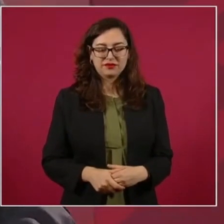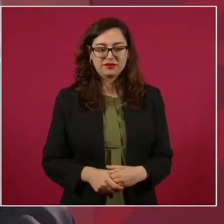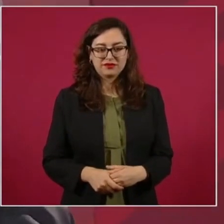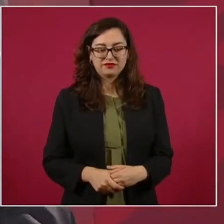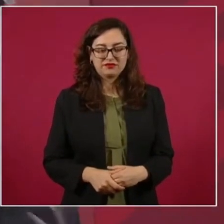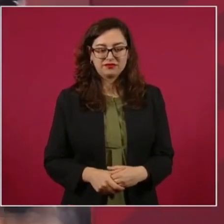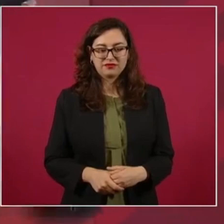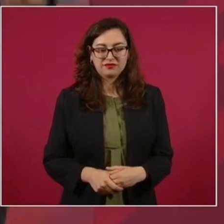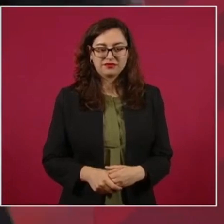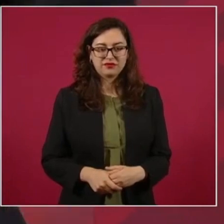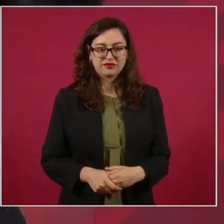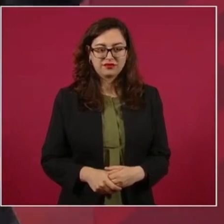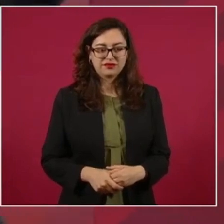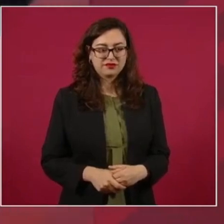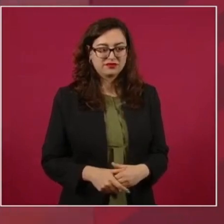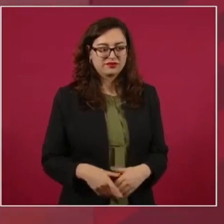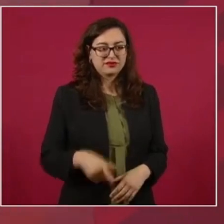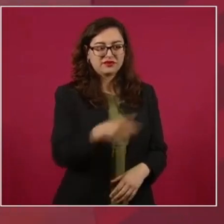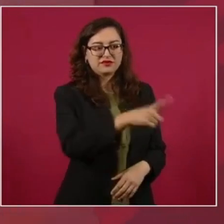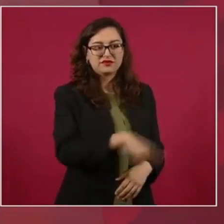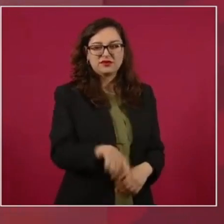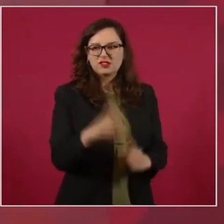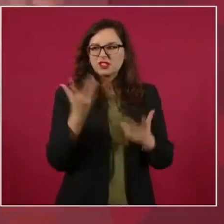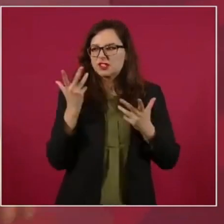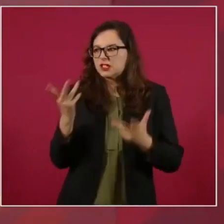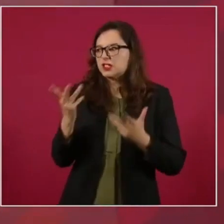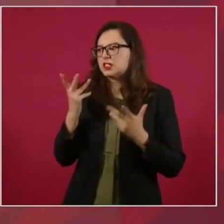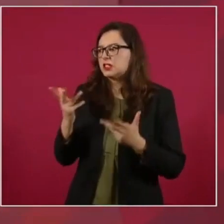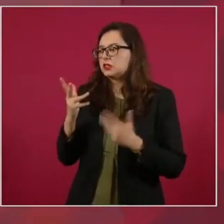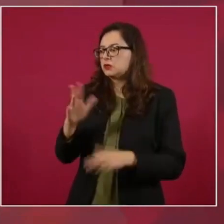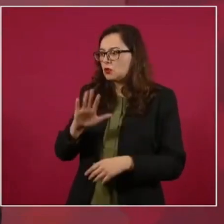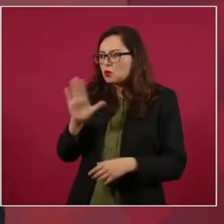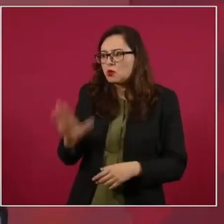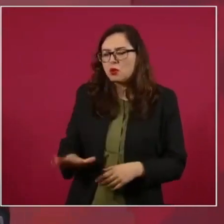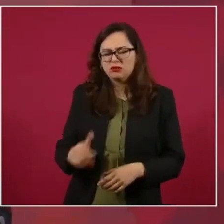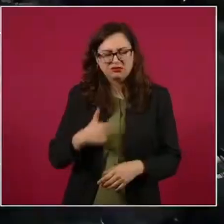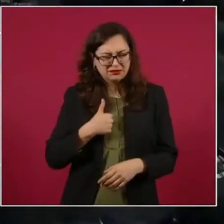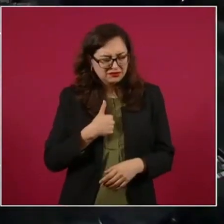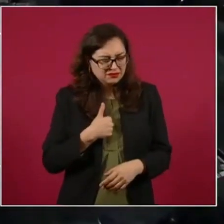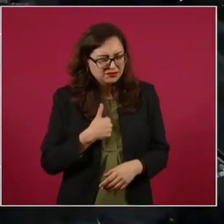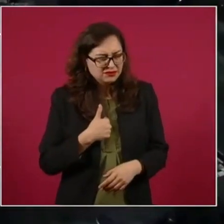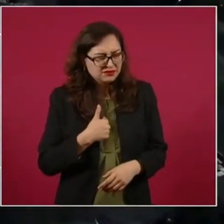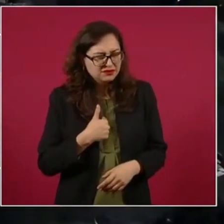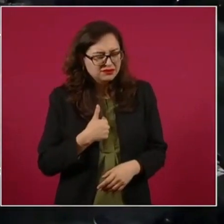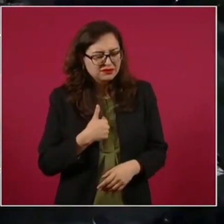que se le desee mal a nadie.